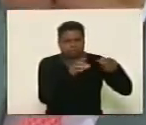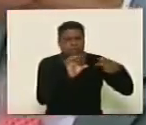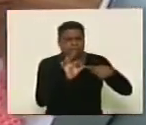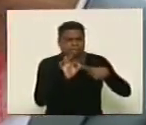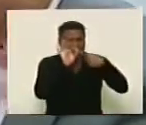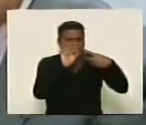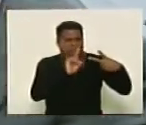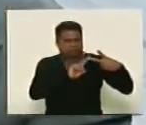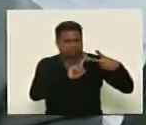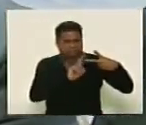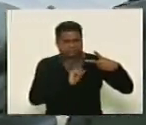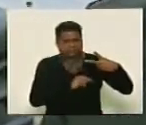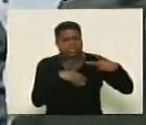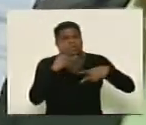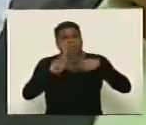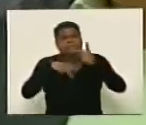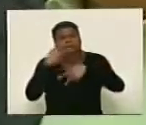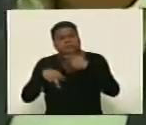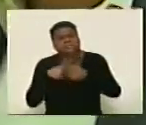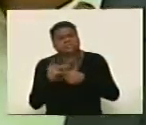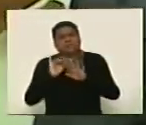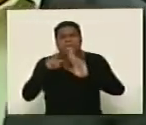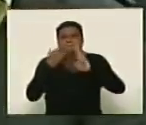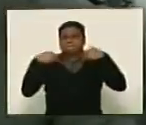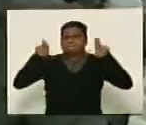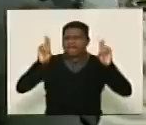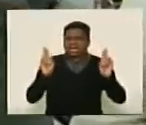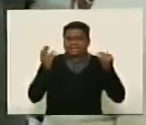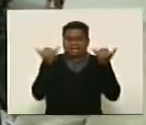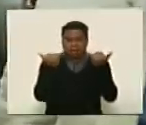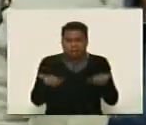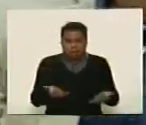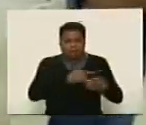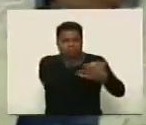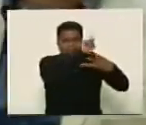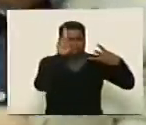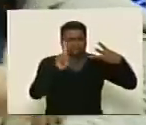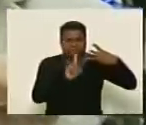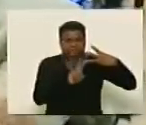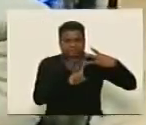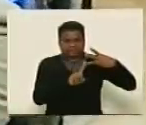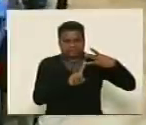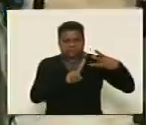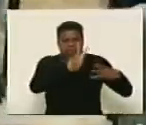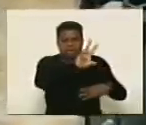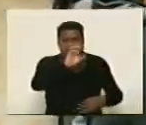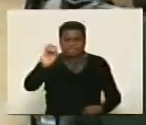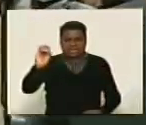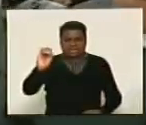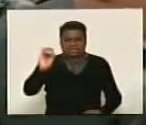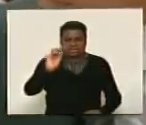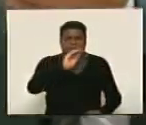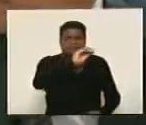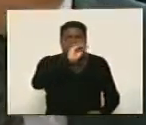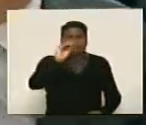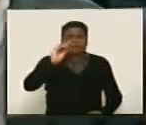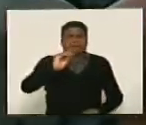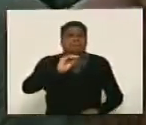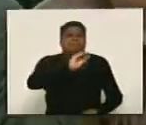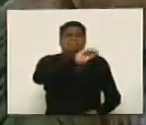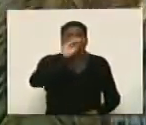controlar y llevar los procesos en sana paz. Y hoy, 20, convoca al pueblo a lo que ha sido la